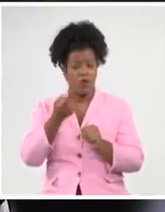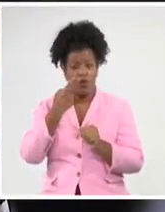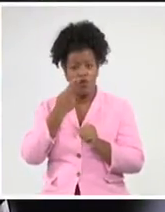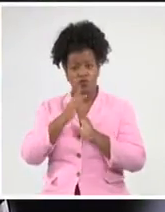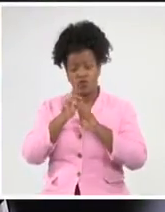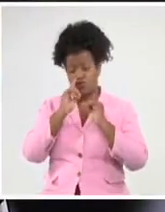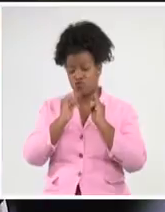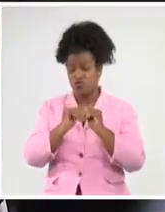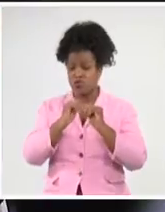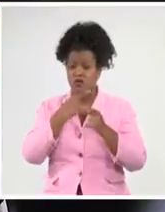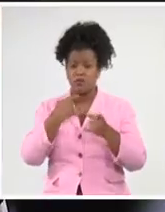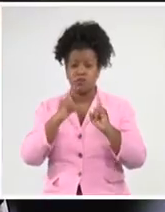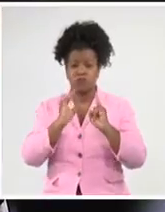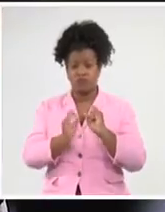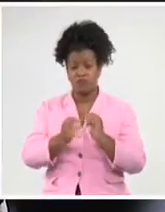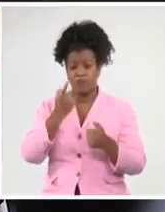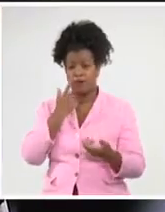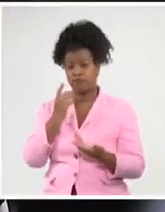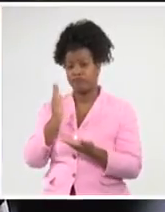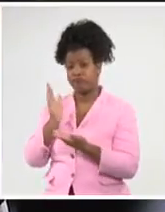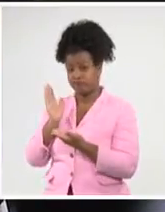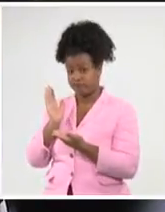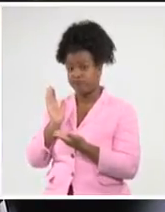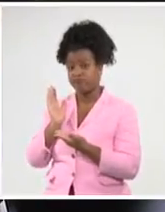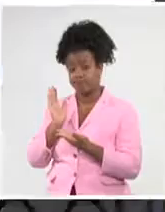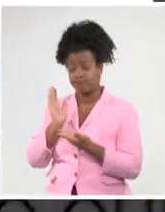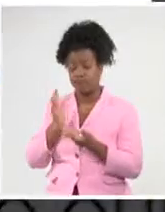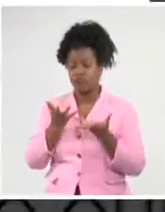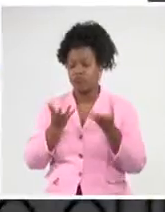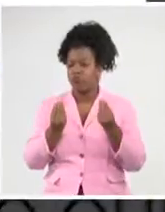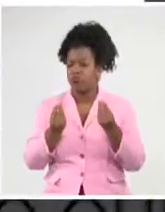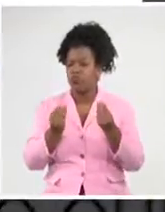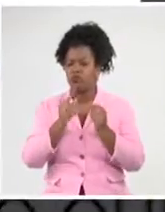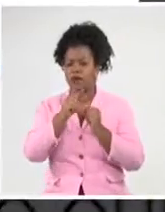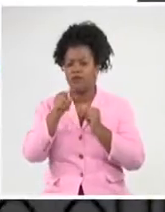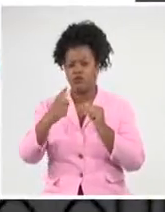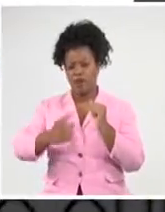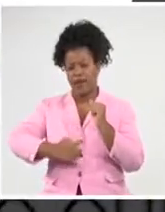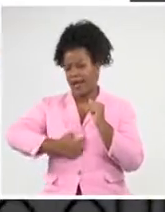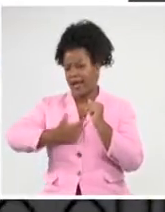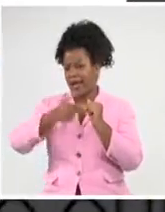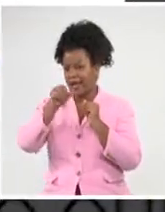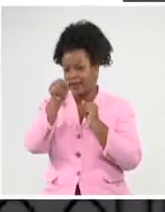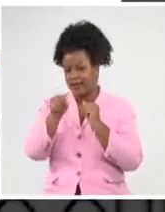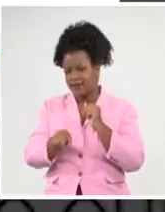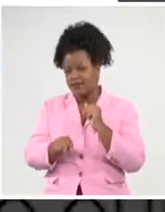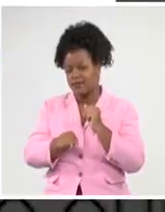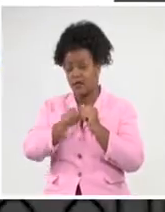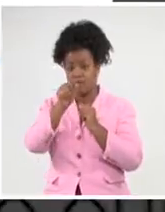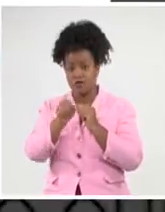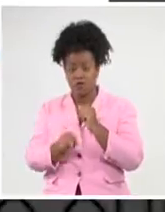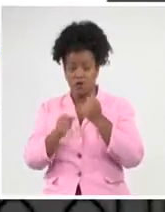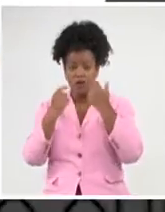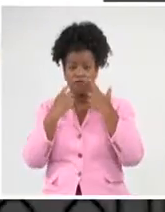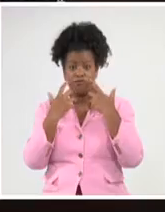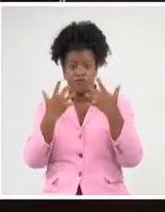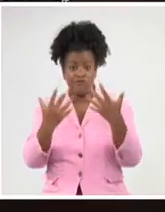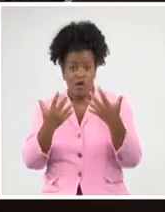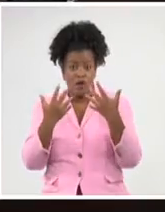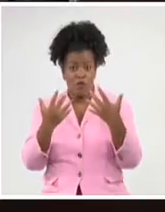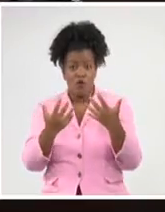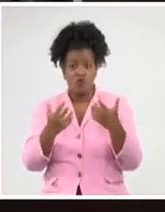del fallecimiento del maestro Adalberto Álvarez. Muchos han sido los artistas, orquestas y personalidades de diferentes ámbitos que